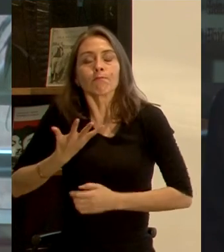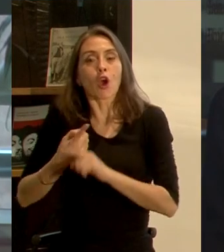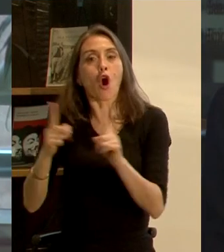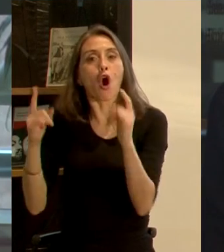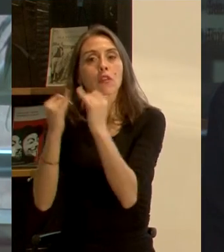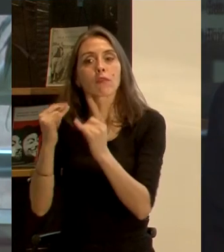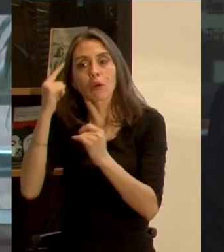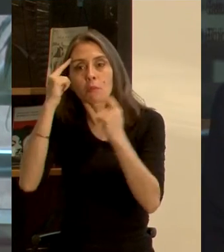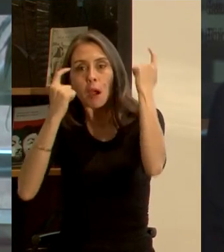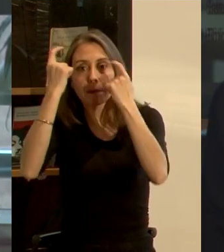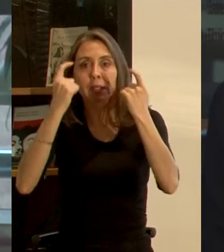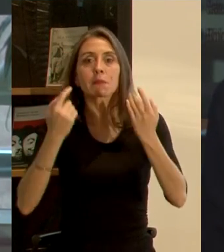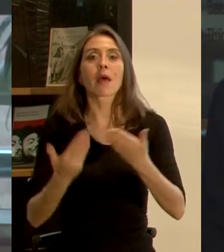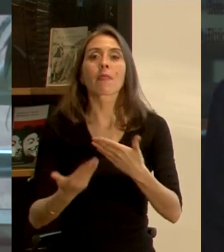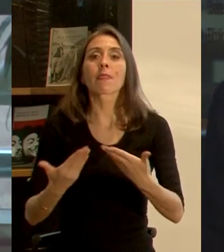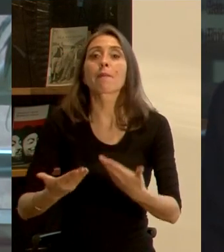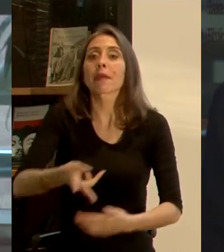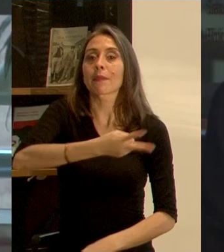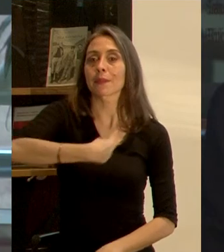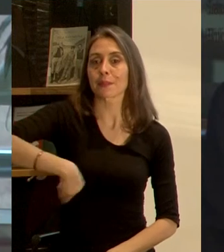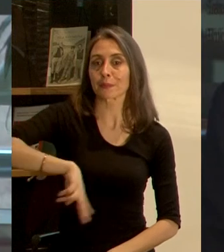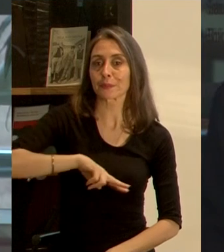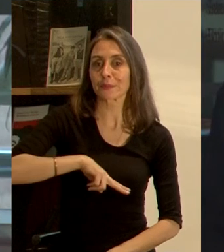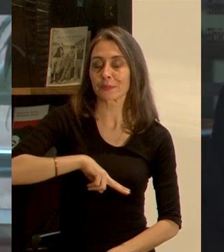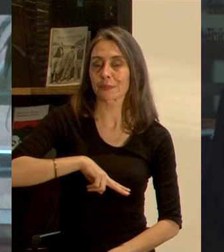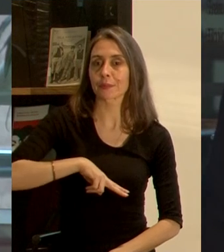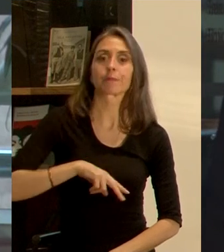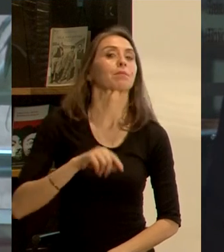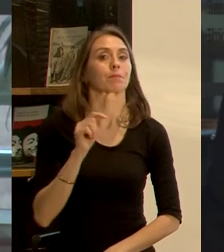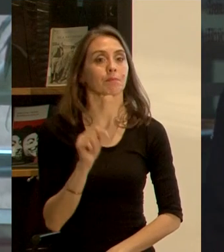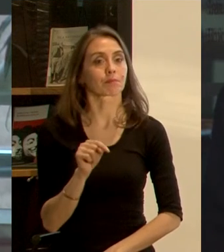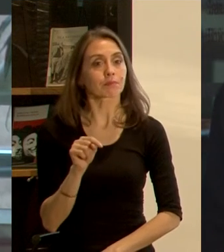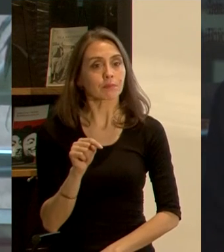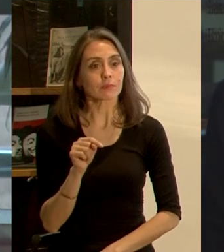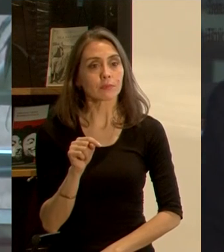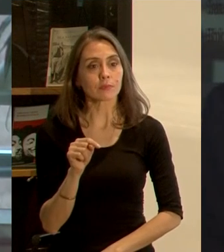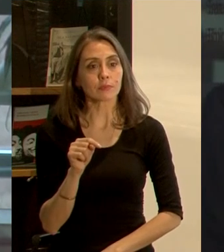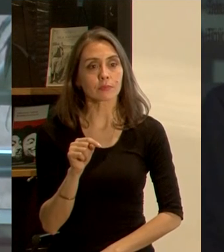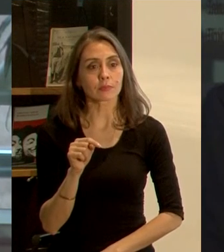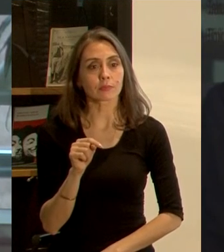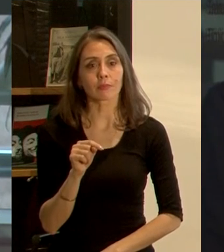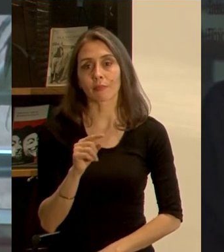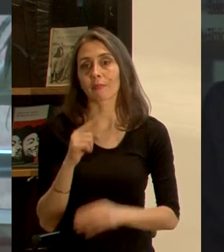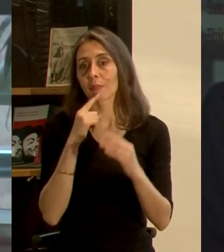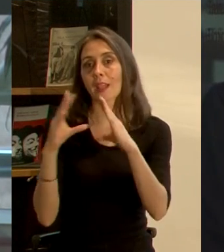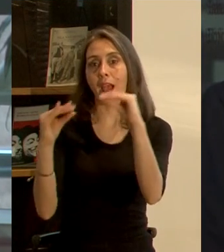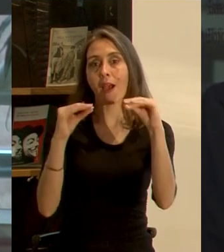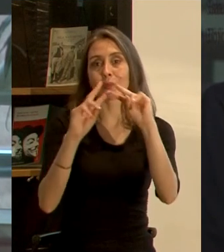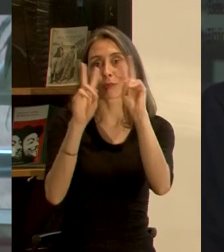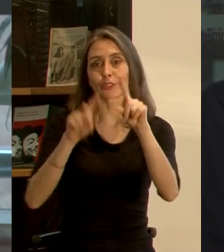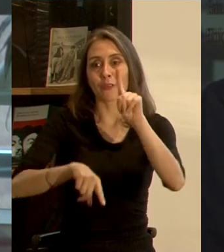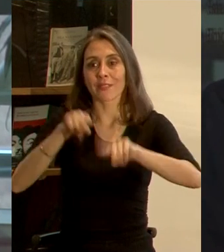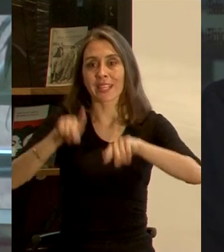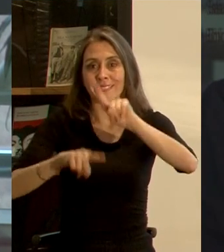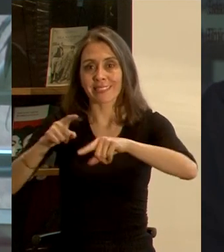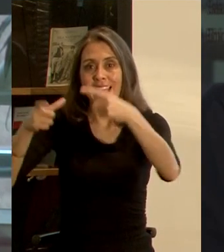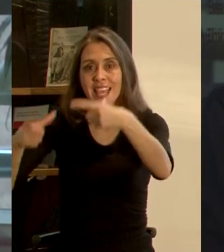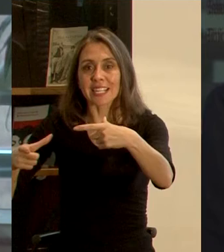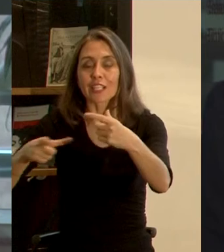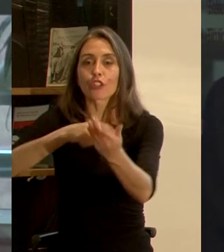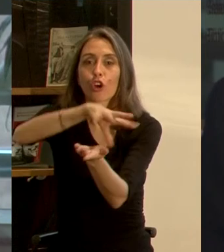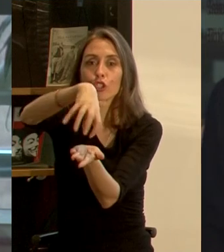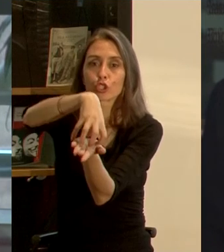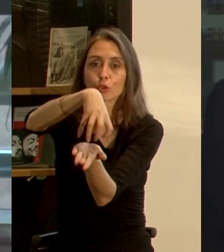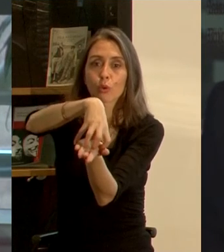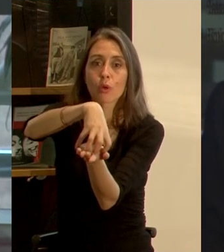Eso depende de nosotros. Entonces, me parece que aquí está en juego, al hablar de territorio, hablar de ciudad, aspectos